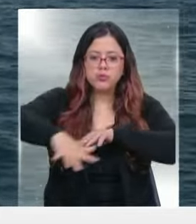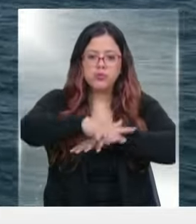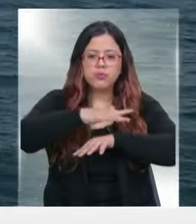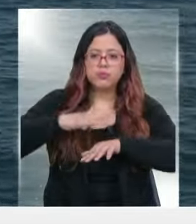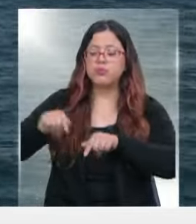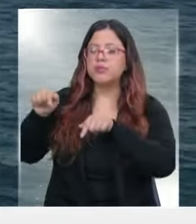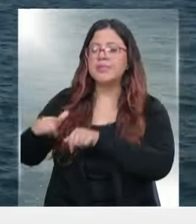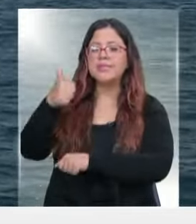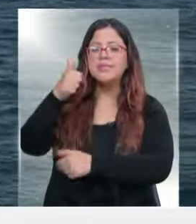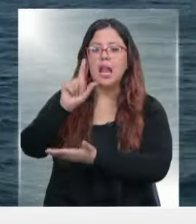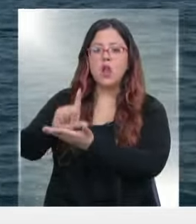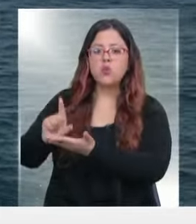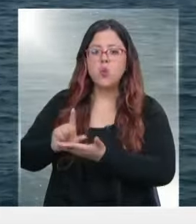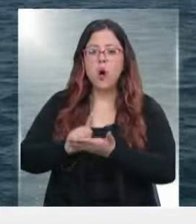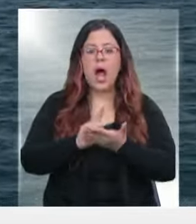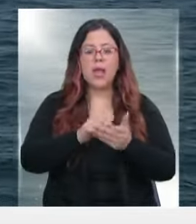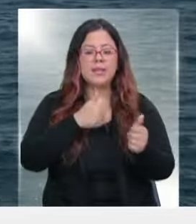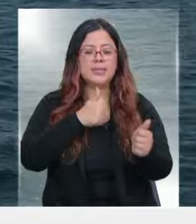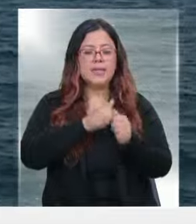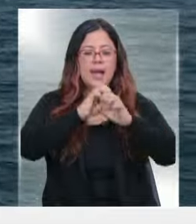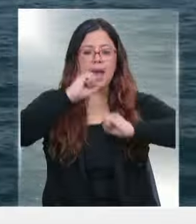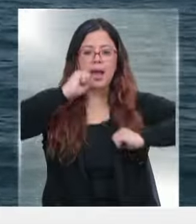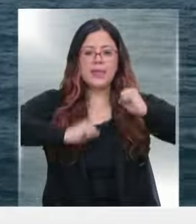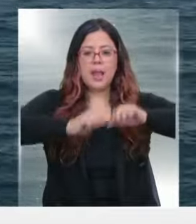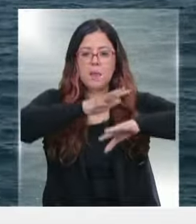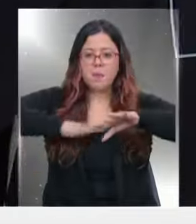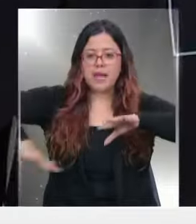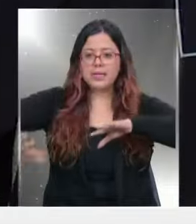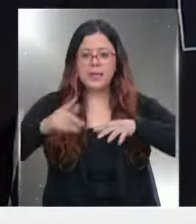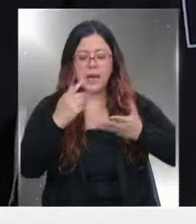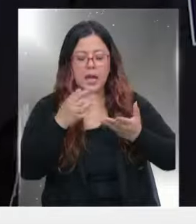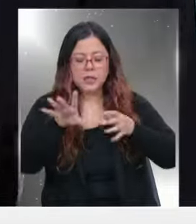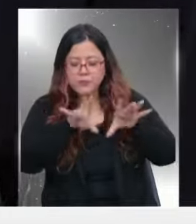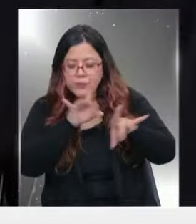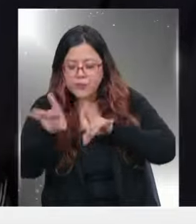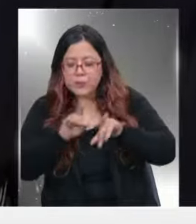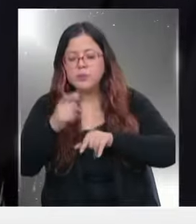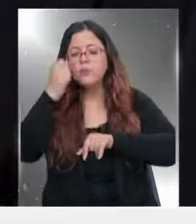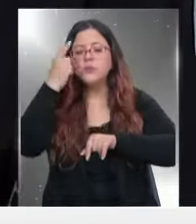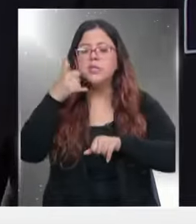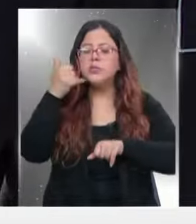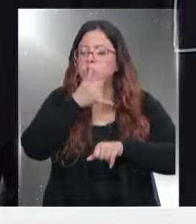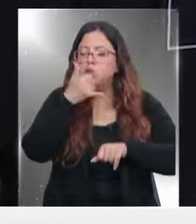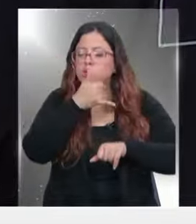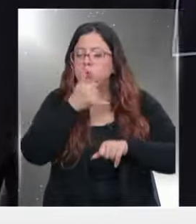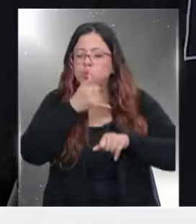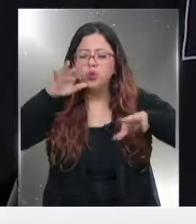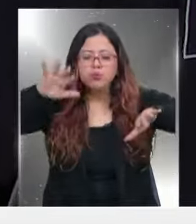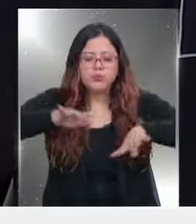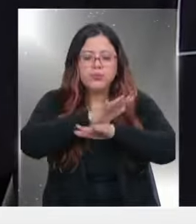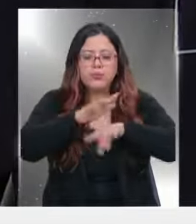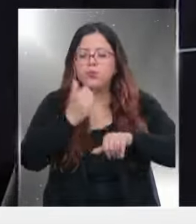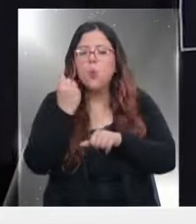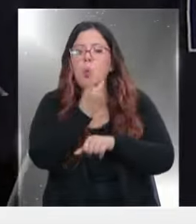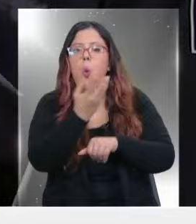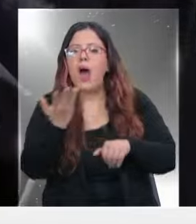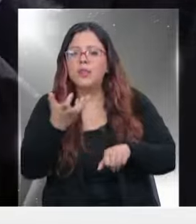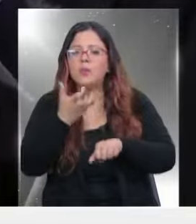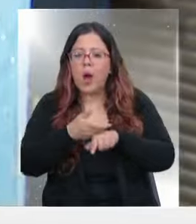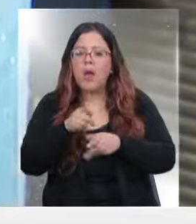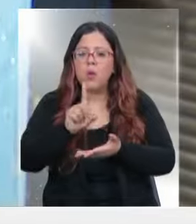Son 6 puntos frente al cordón industrial donde se tomarán las muestras. Podremos saber qué tan contaminadas están las aguas de este punto estratégico